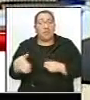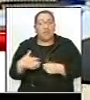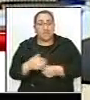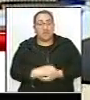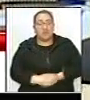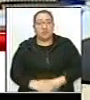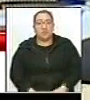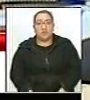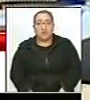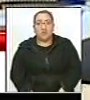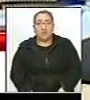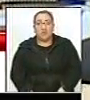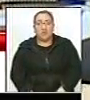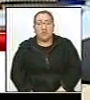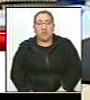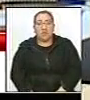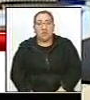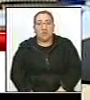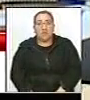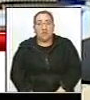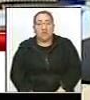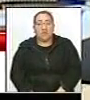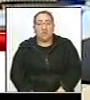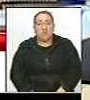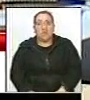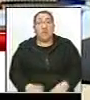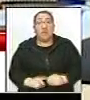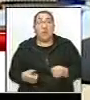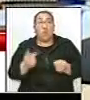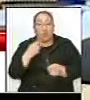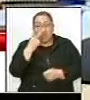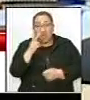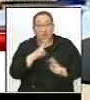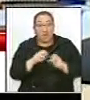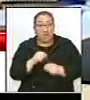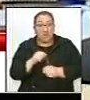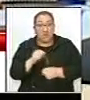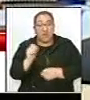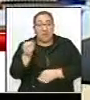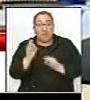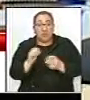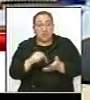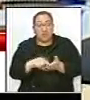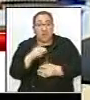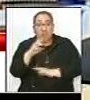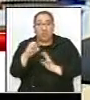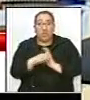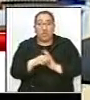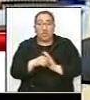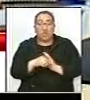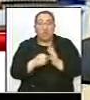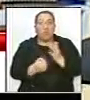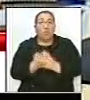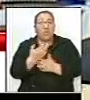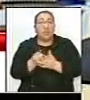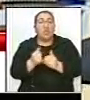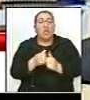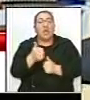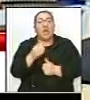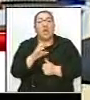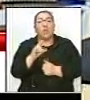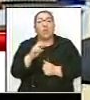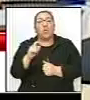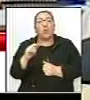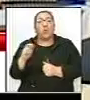acuicultura. Sin embargo, cuando uno revisa la ejecución presupuestal del Proyecto Nacional de Innovación en Acuicultura